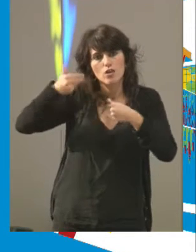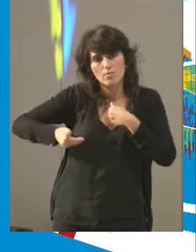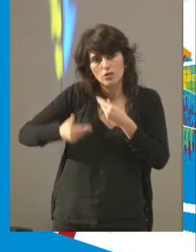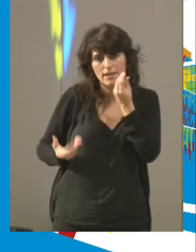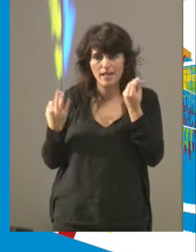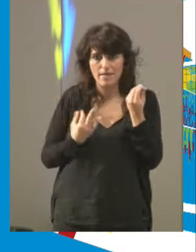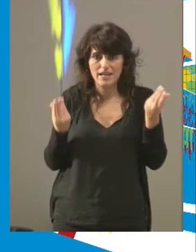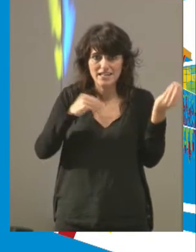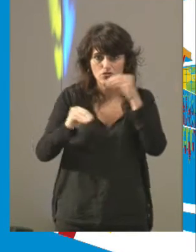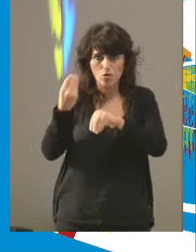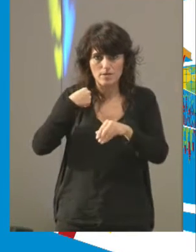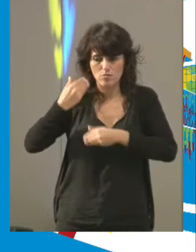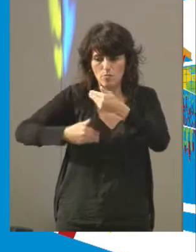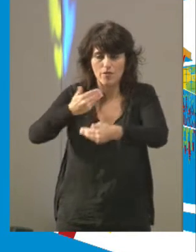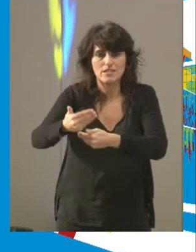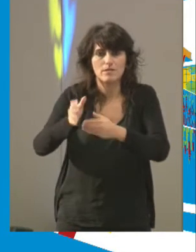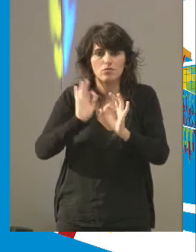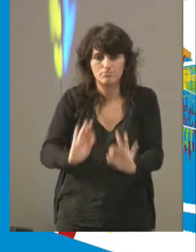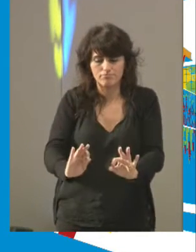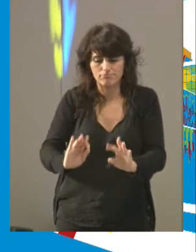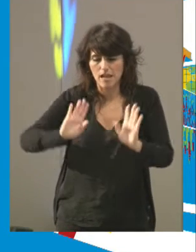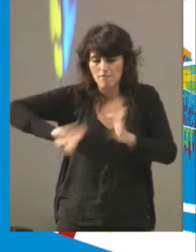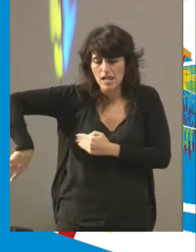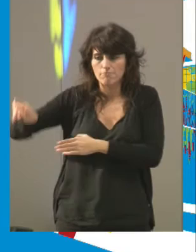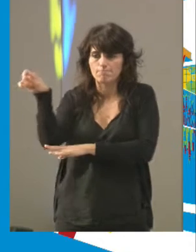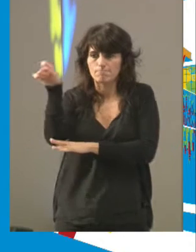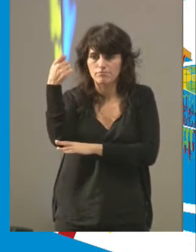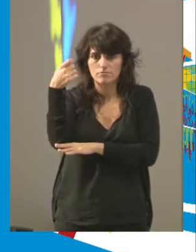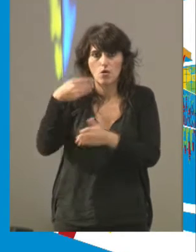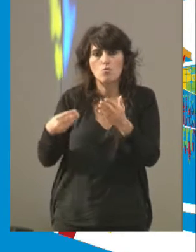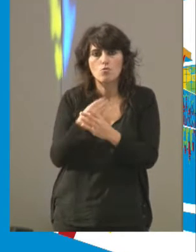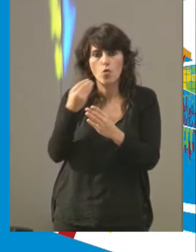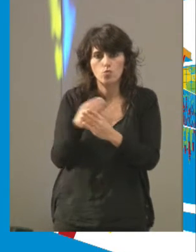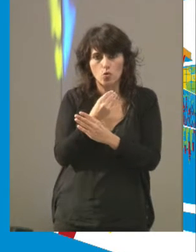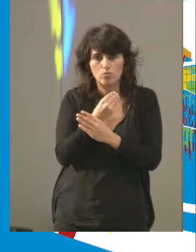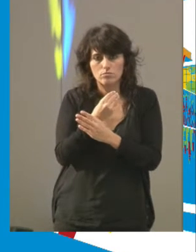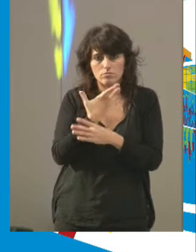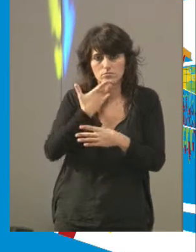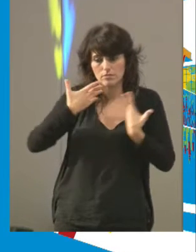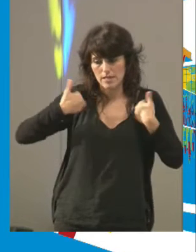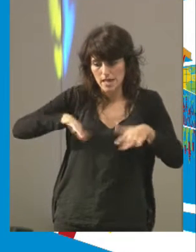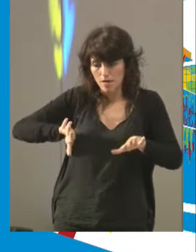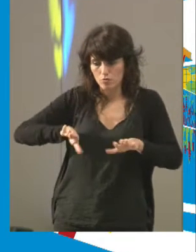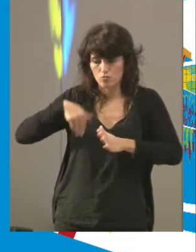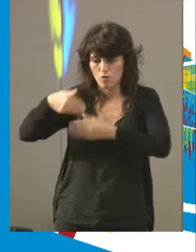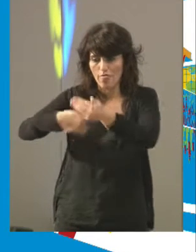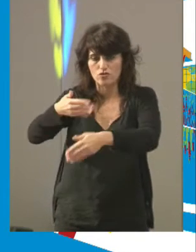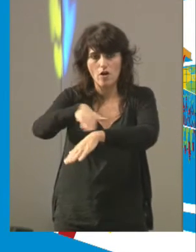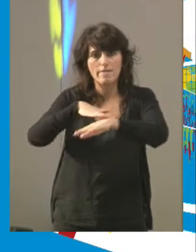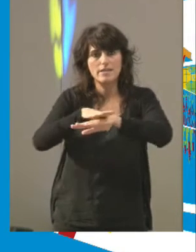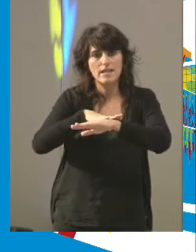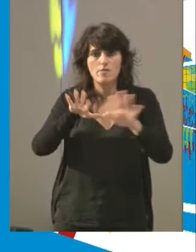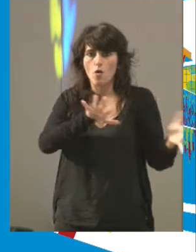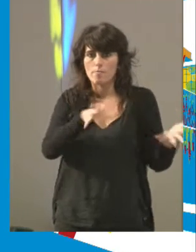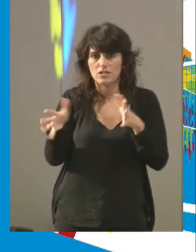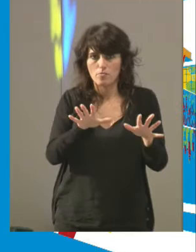que resolver a través de un procedimiento determinado. Finalmente conseguimos crear un producto y sacar un proceso administrativo más o